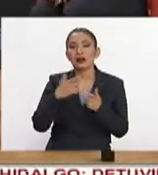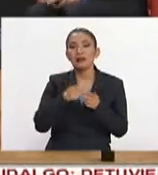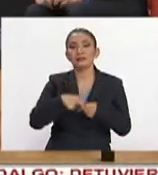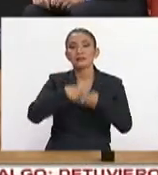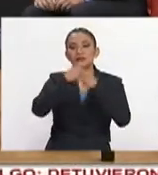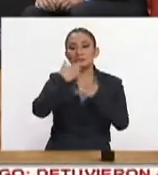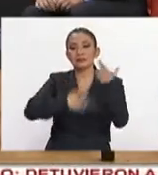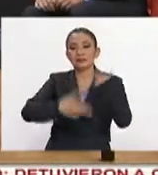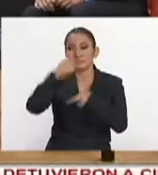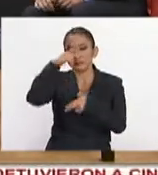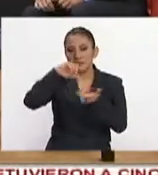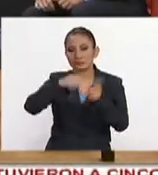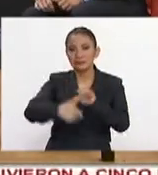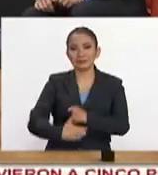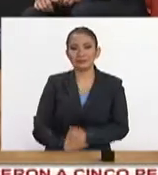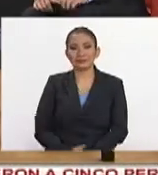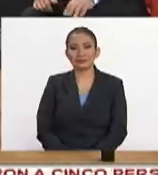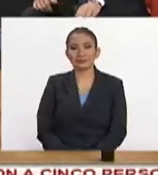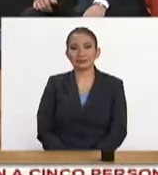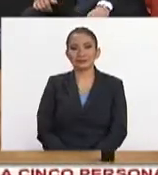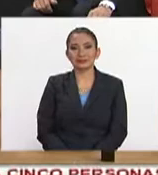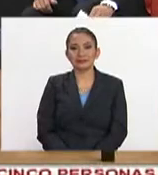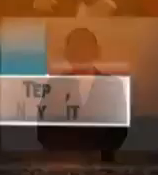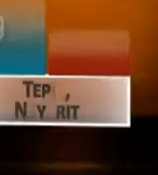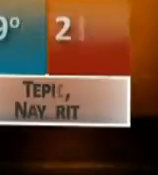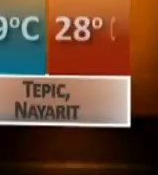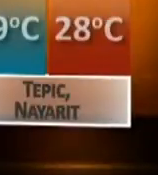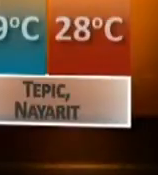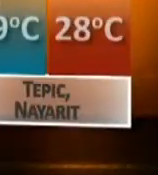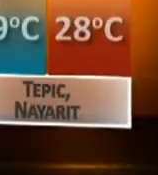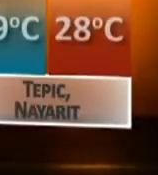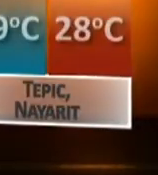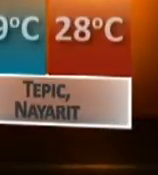una pausa, regresamos. Esto es México al Día.